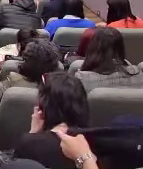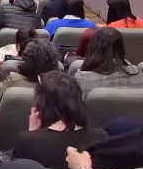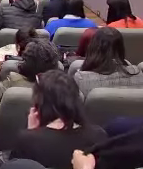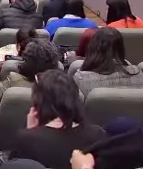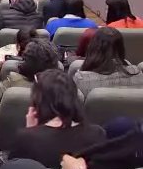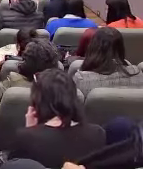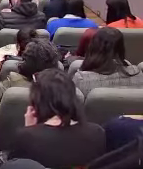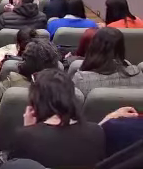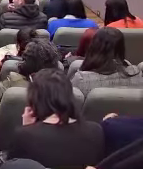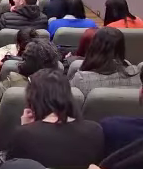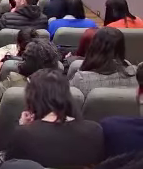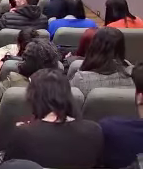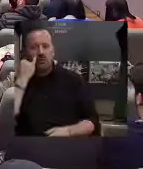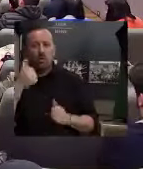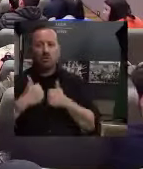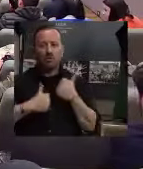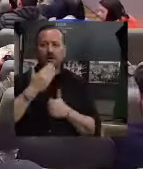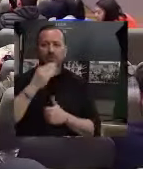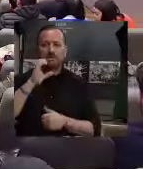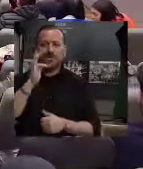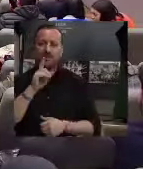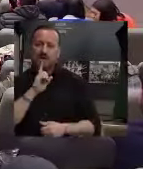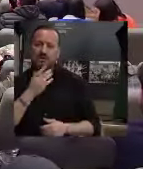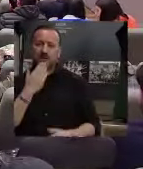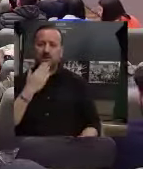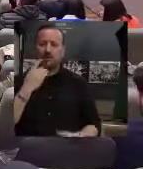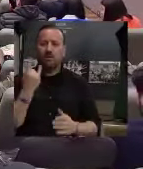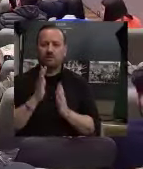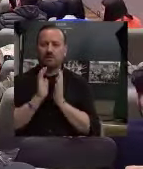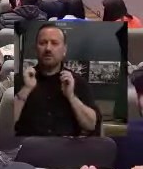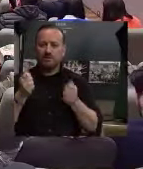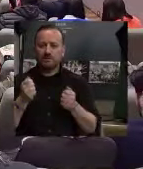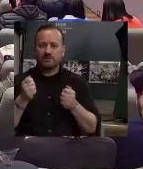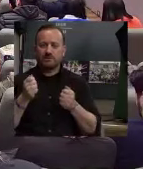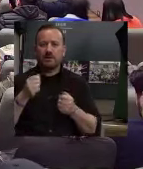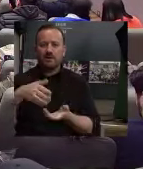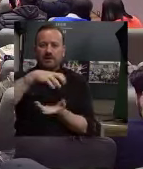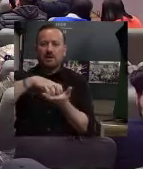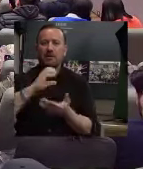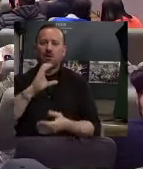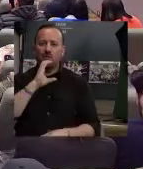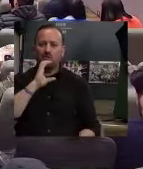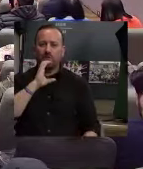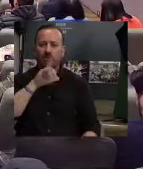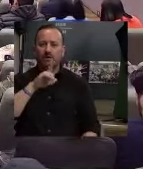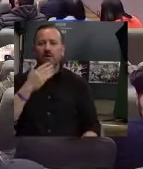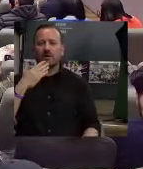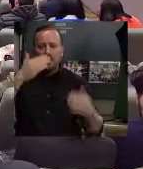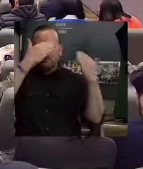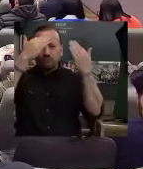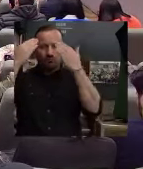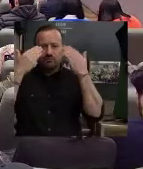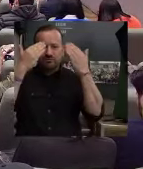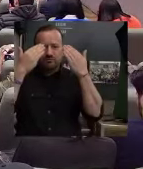universidad el Instituto profesional y el centro de formación técnica Santo Tomás sede Concepción les damos la más